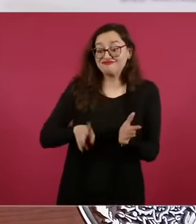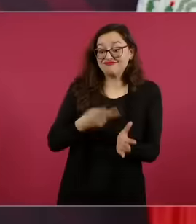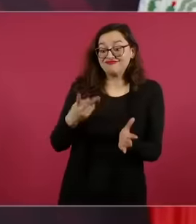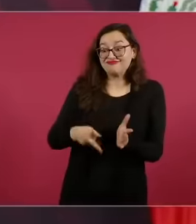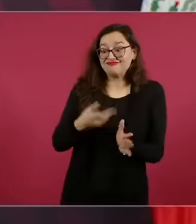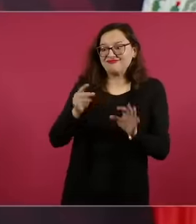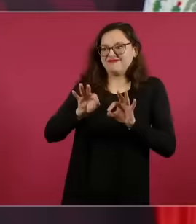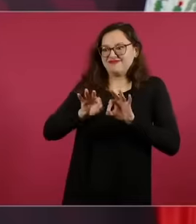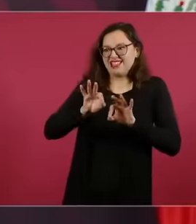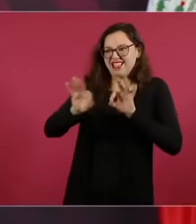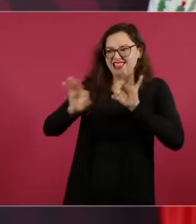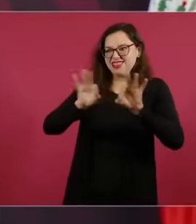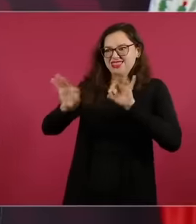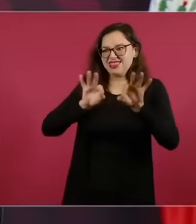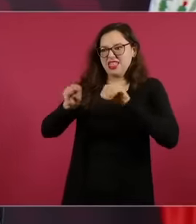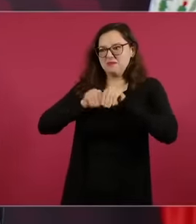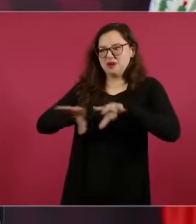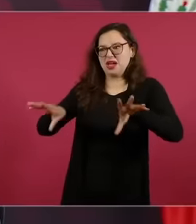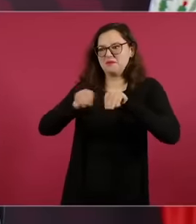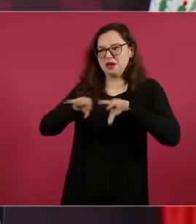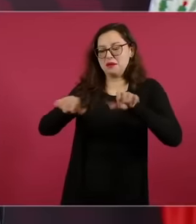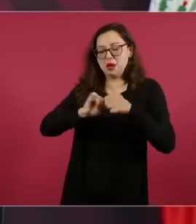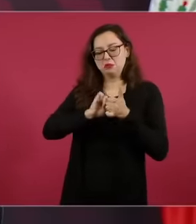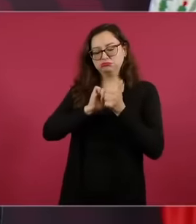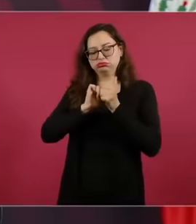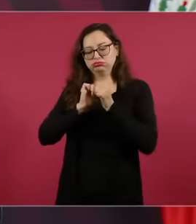puede convertirse en verdad.